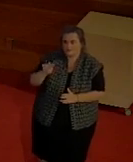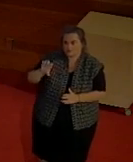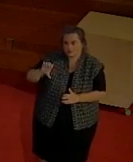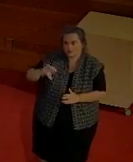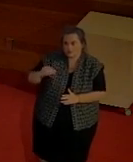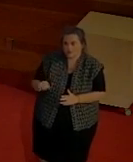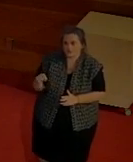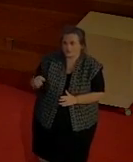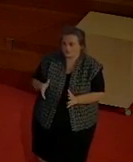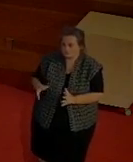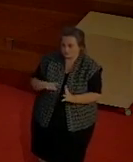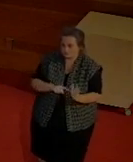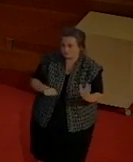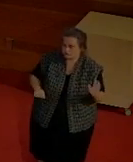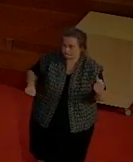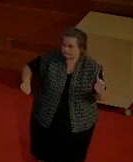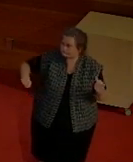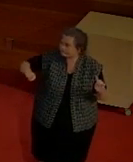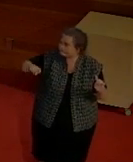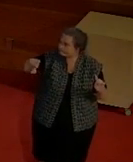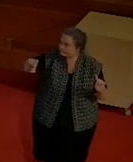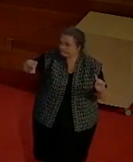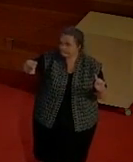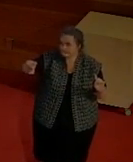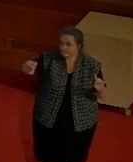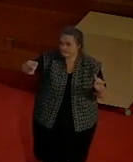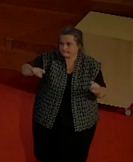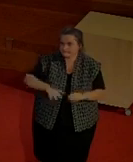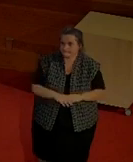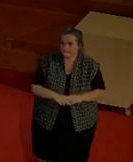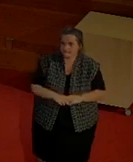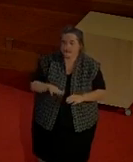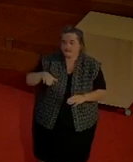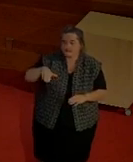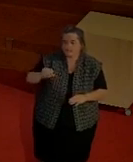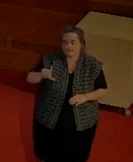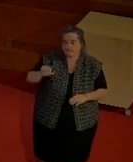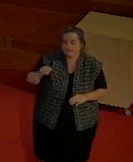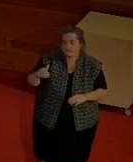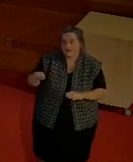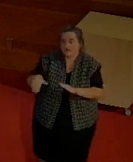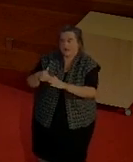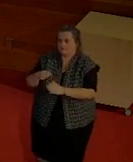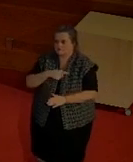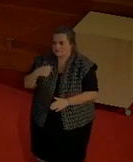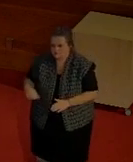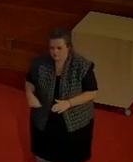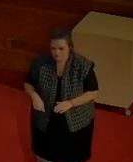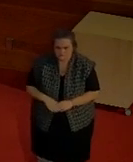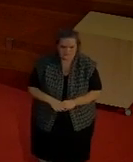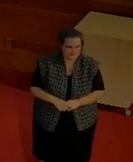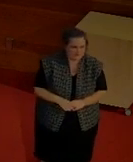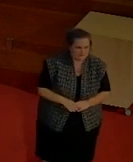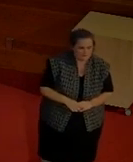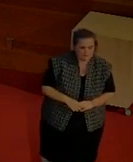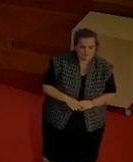bapel mandel para atravesar todo llegar por eh malaca hasta el territorio chino por lo tanto es una alternativa